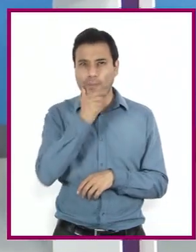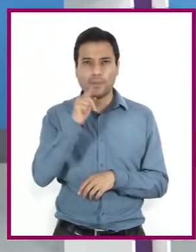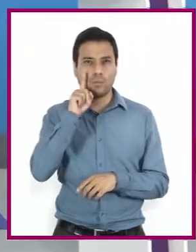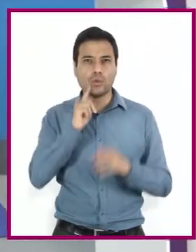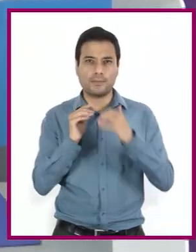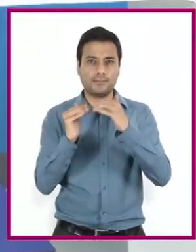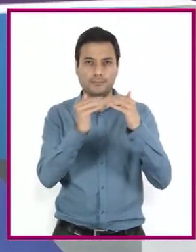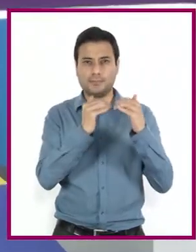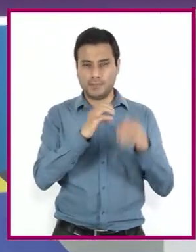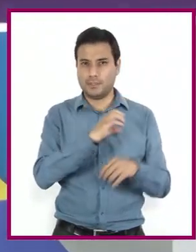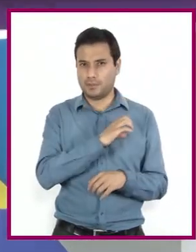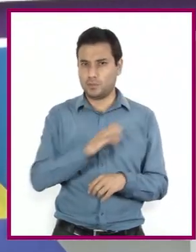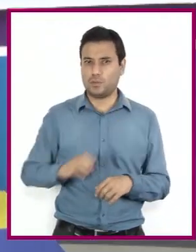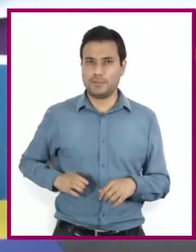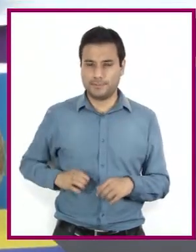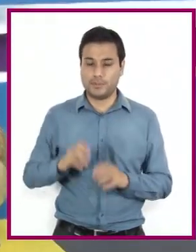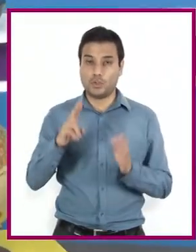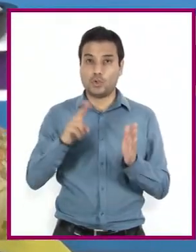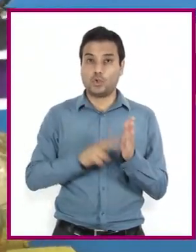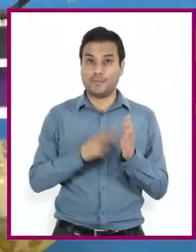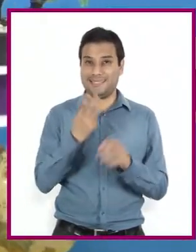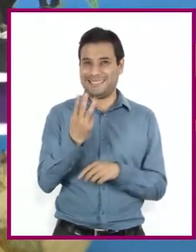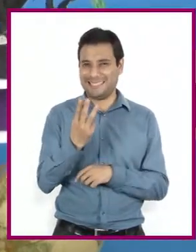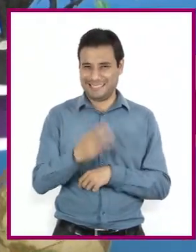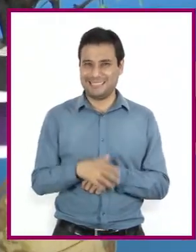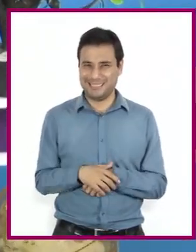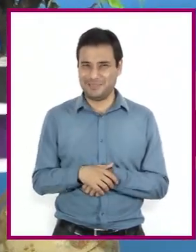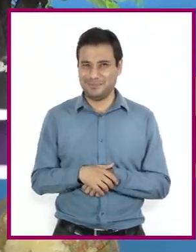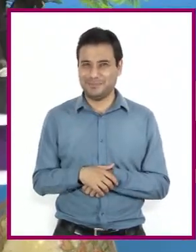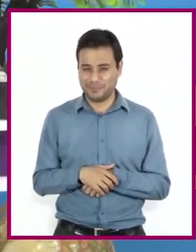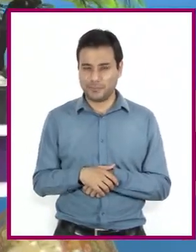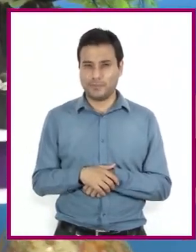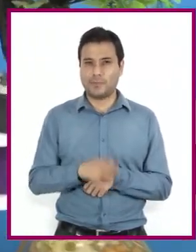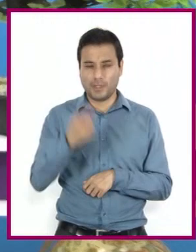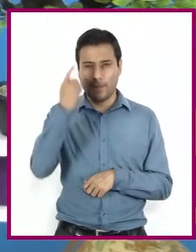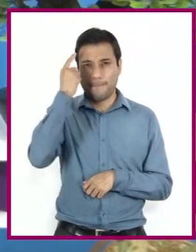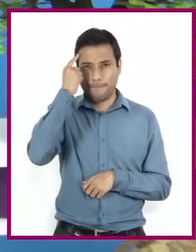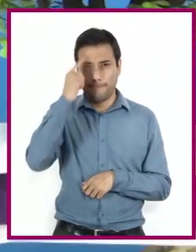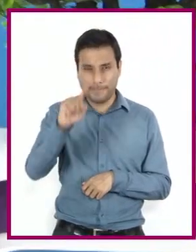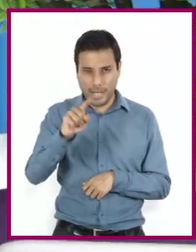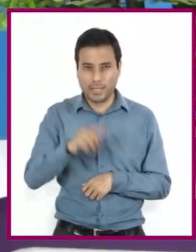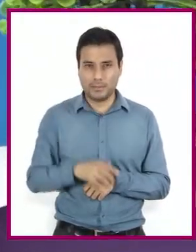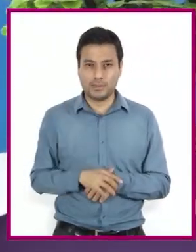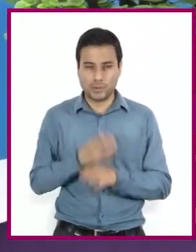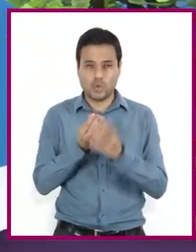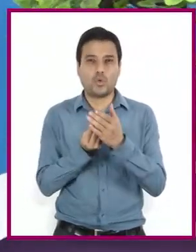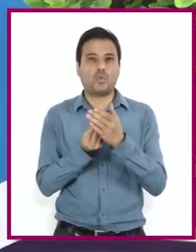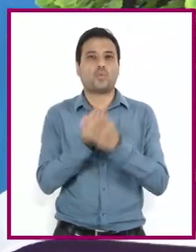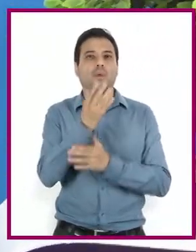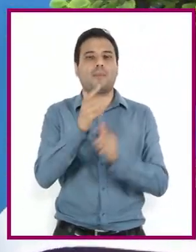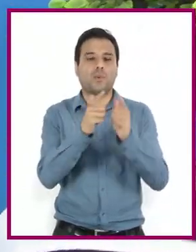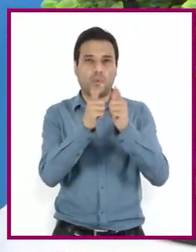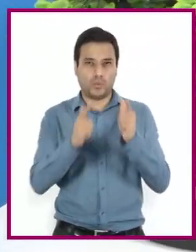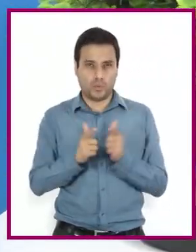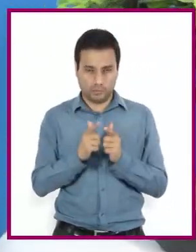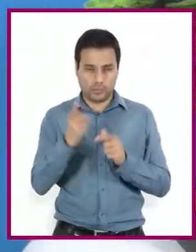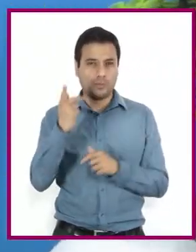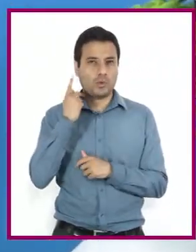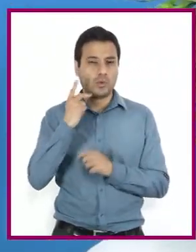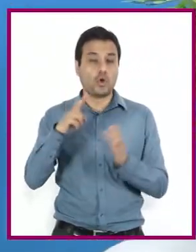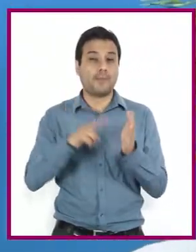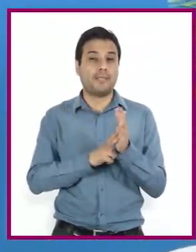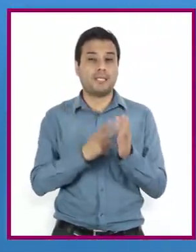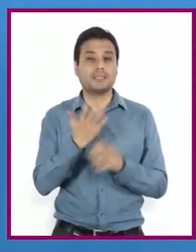candidaturas legislativas, la del 2003 para elevar los requisitos para formar partidos políticos y la del 2005